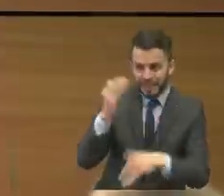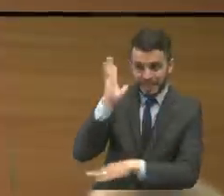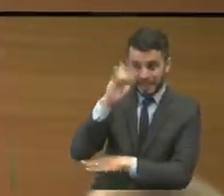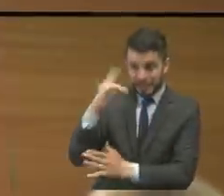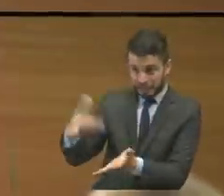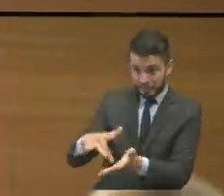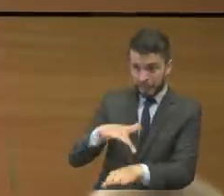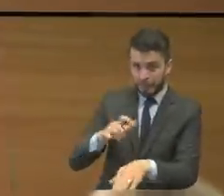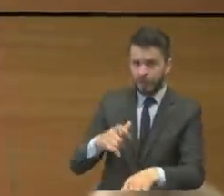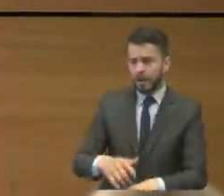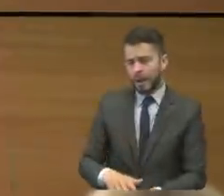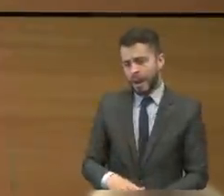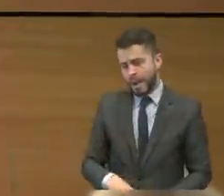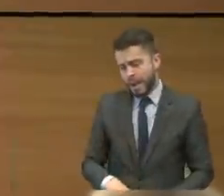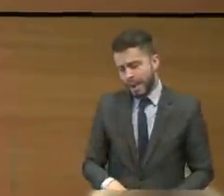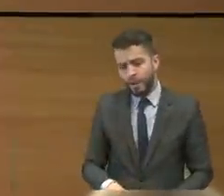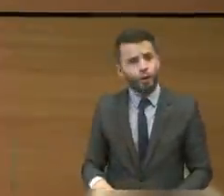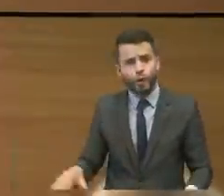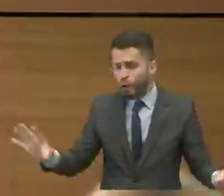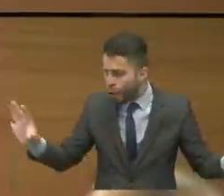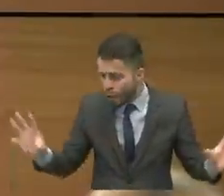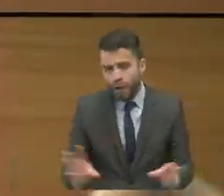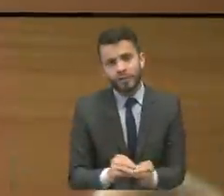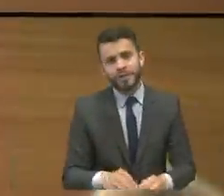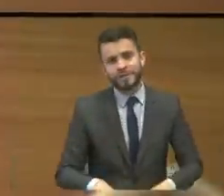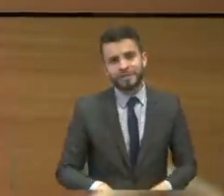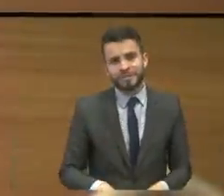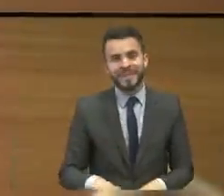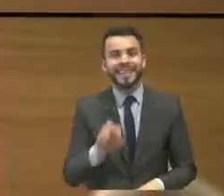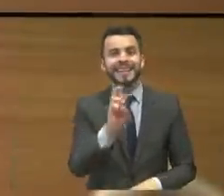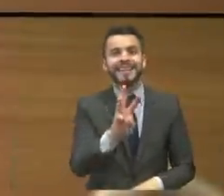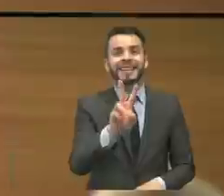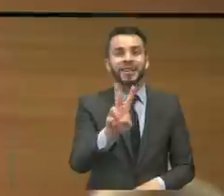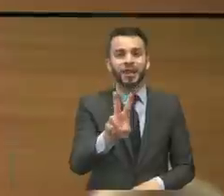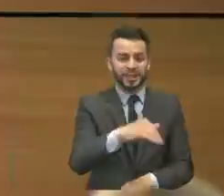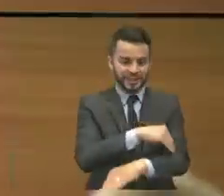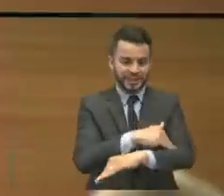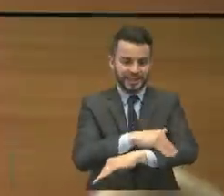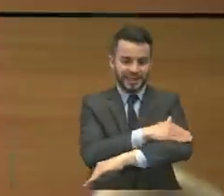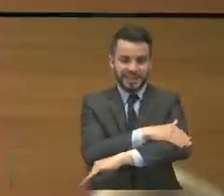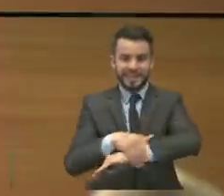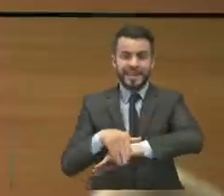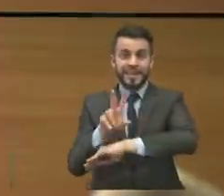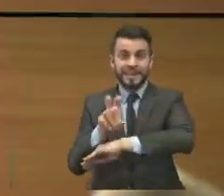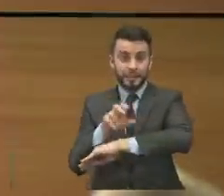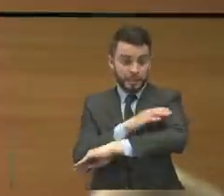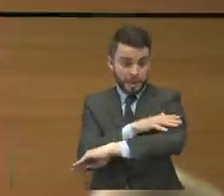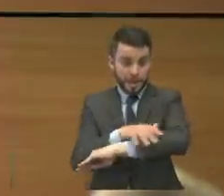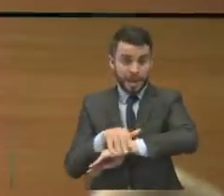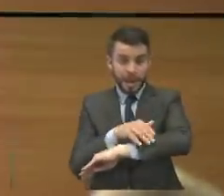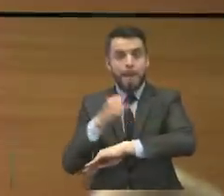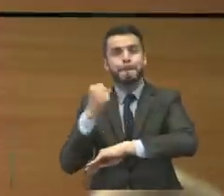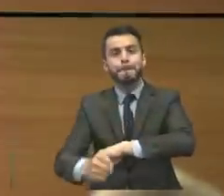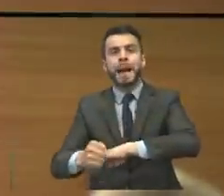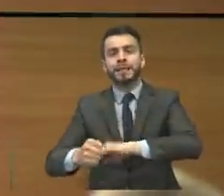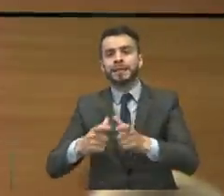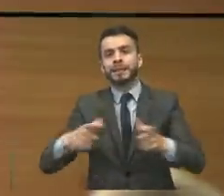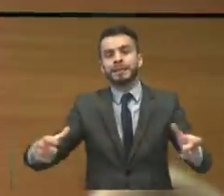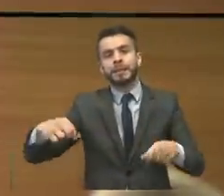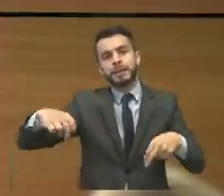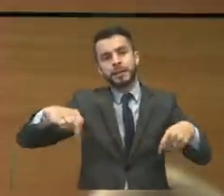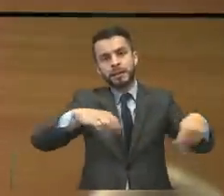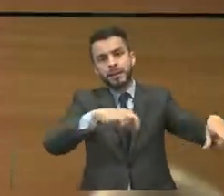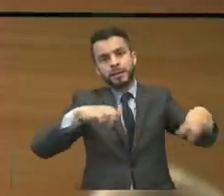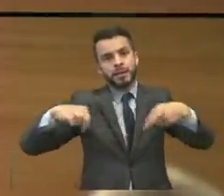pero claro que se propone. En la 32 con séptima, todo ese espacio será mayoritariamente peatonal. Habrá